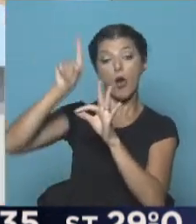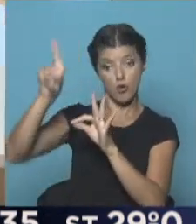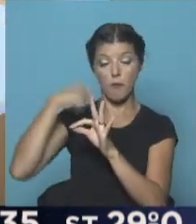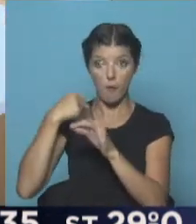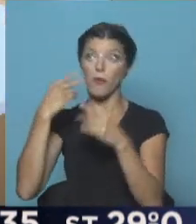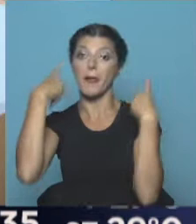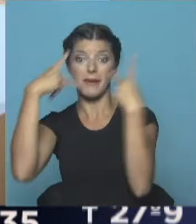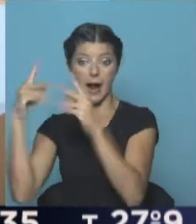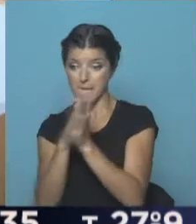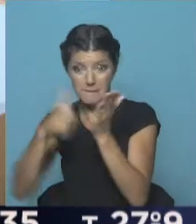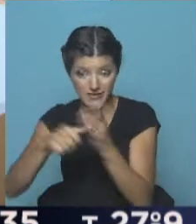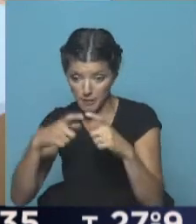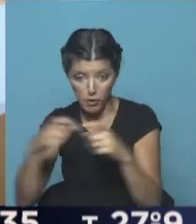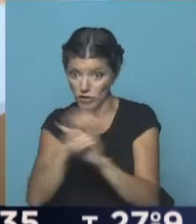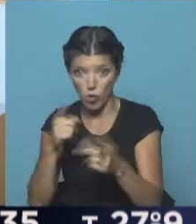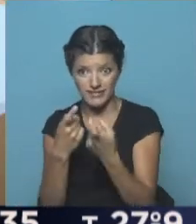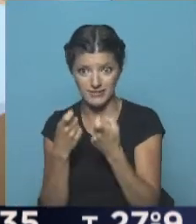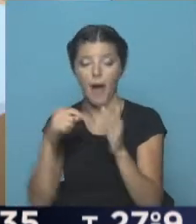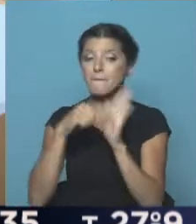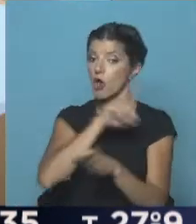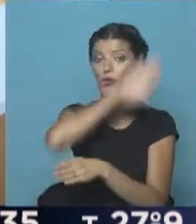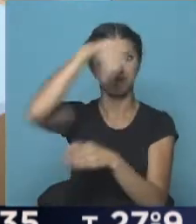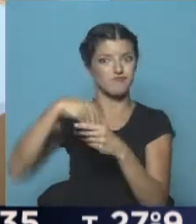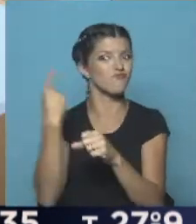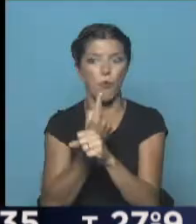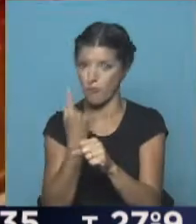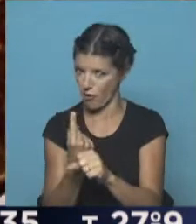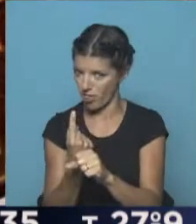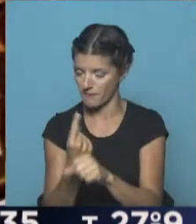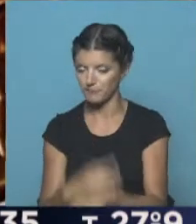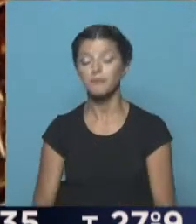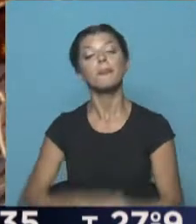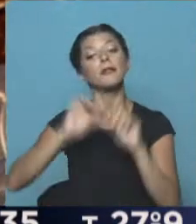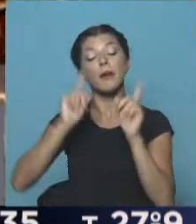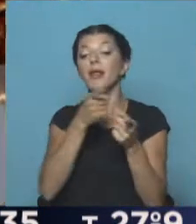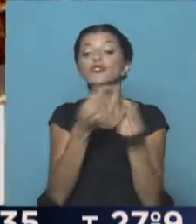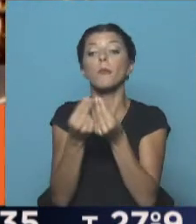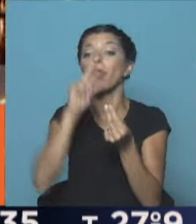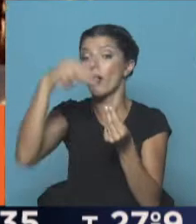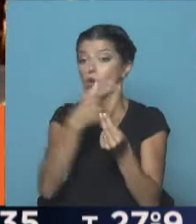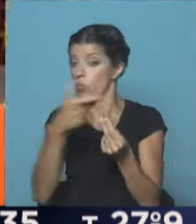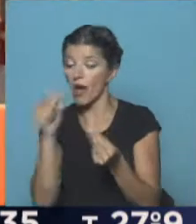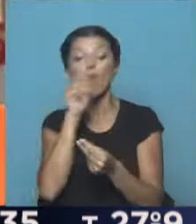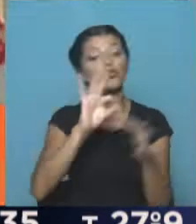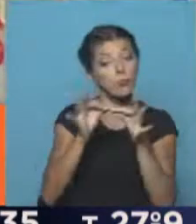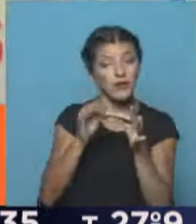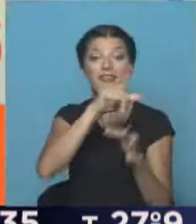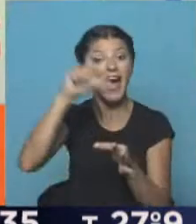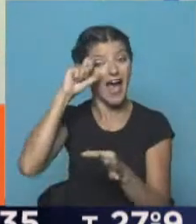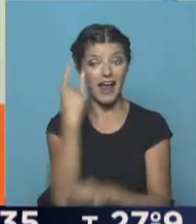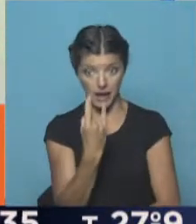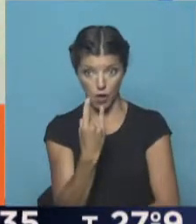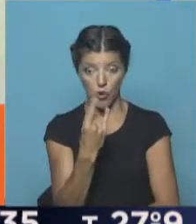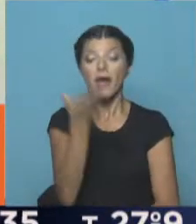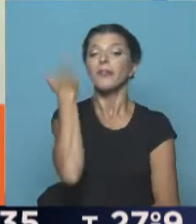pasaporte rumanía también está fuera de la zona euro por lo que su moneda es el leu que se mantiene